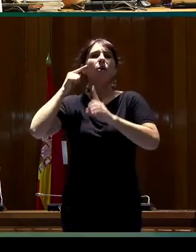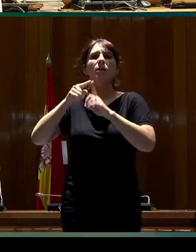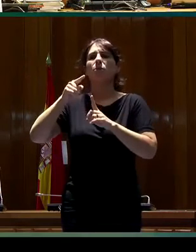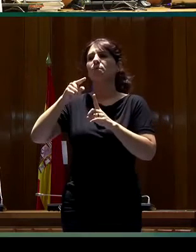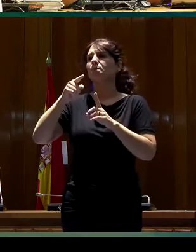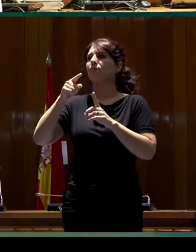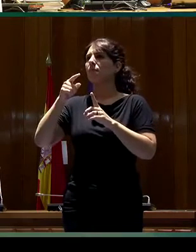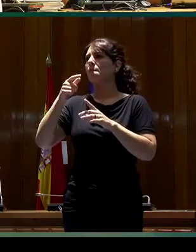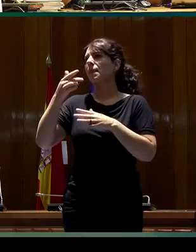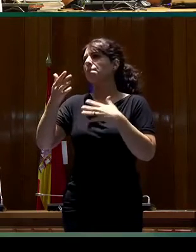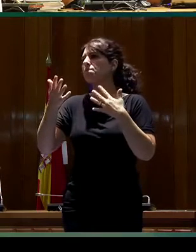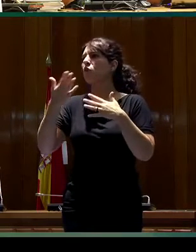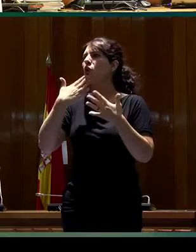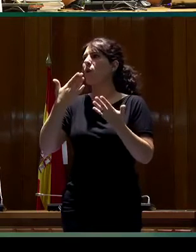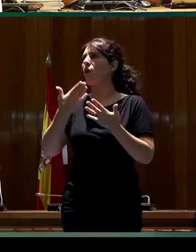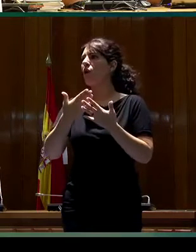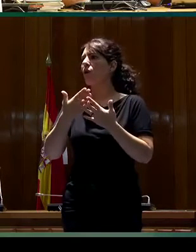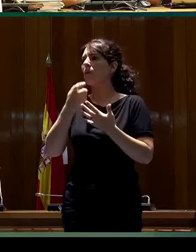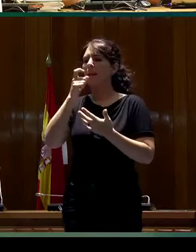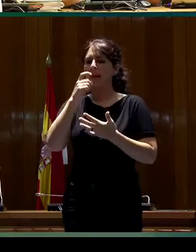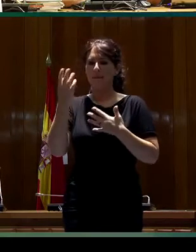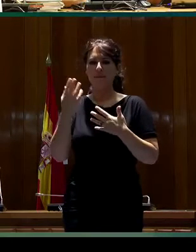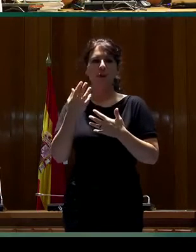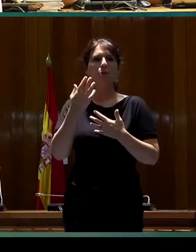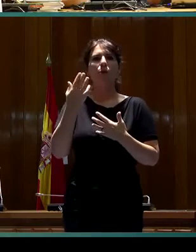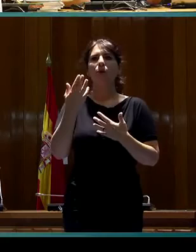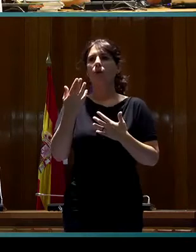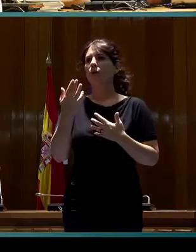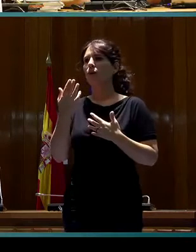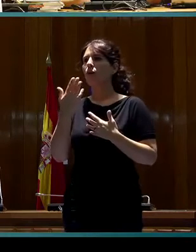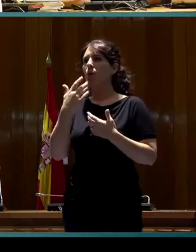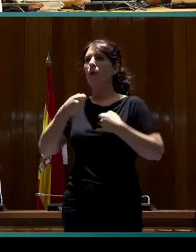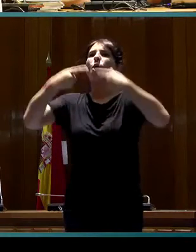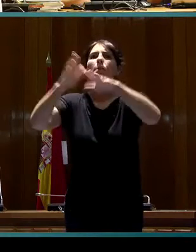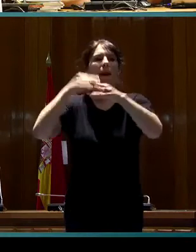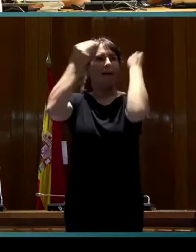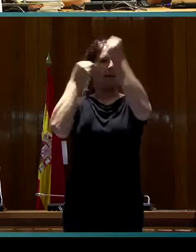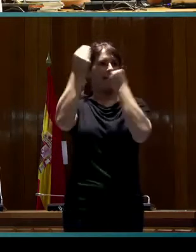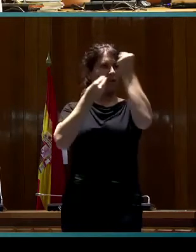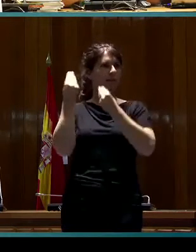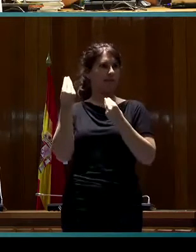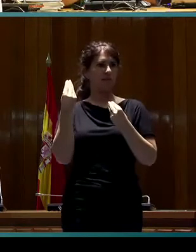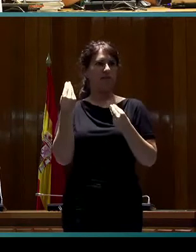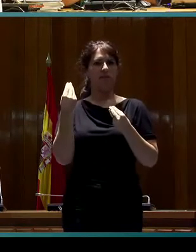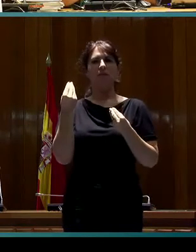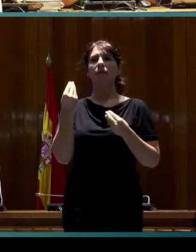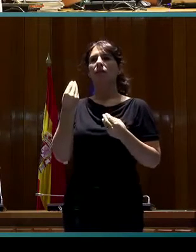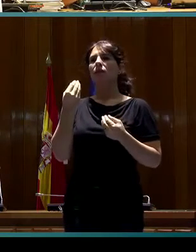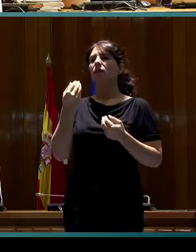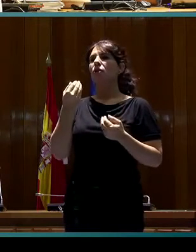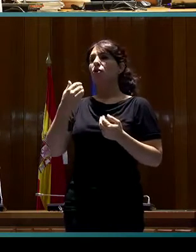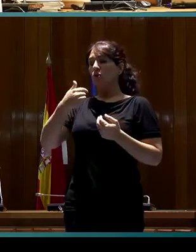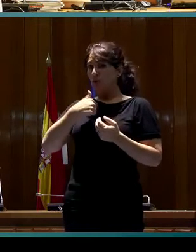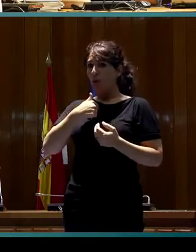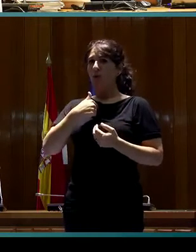algún, ahora no me sale la palabra, sería hacer una reflexión, ¿no?, sobre ellas. También yo he